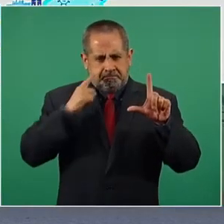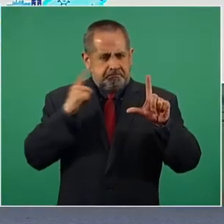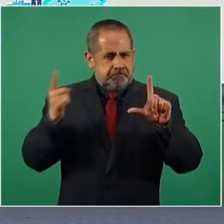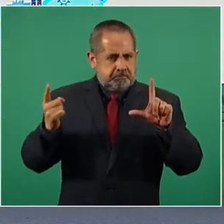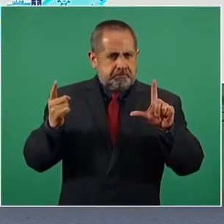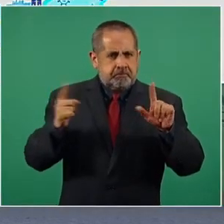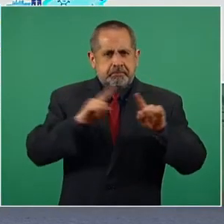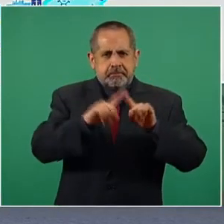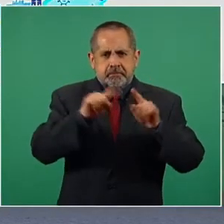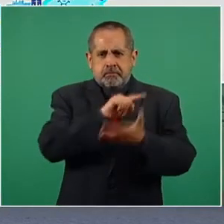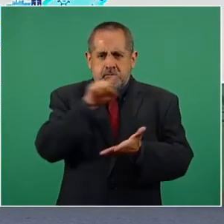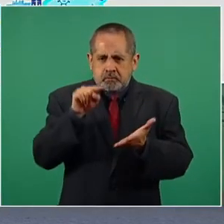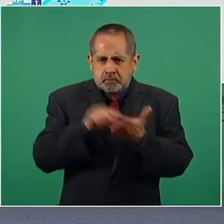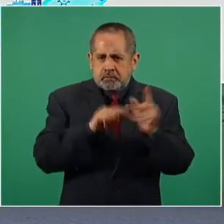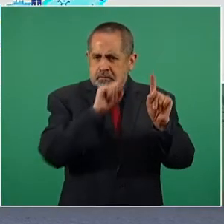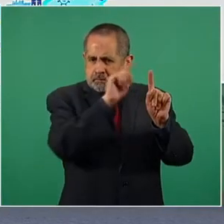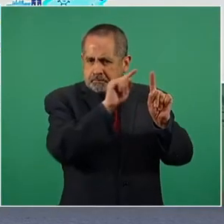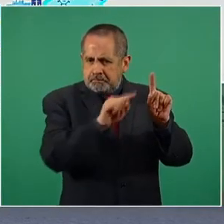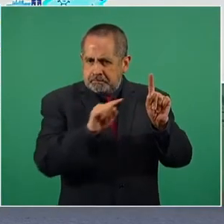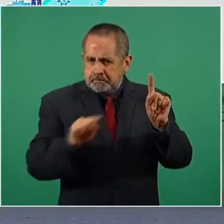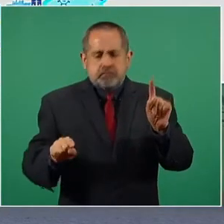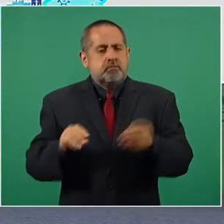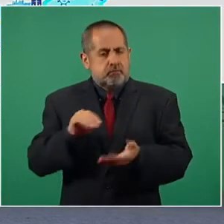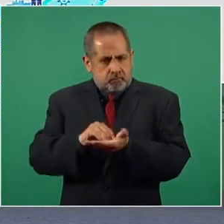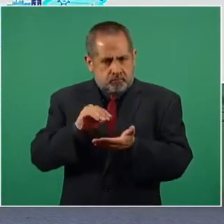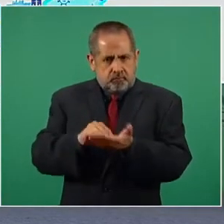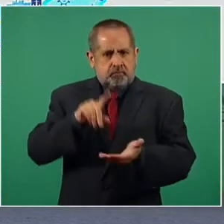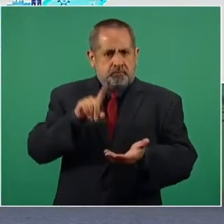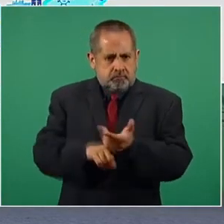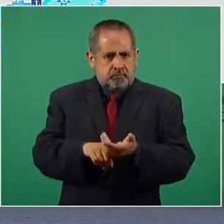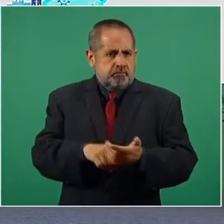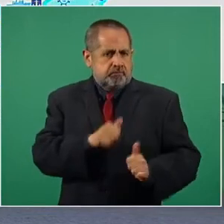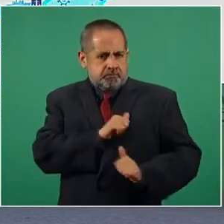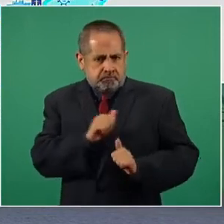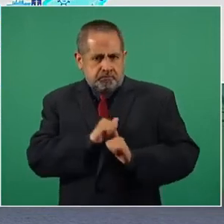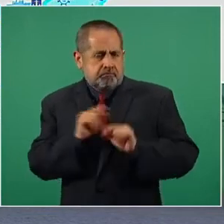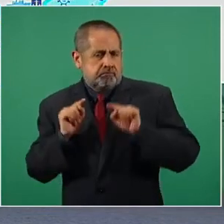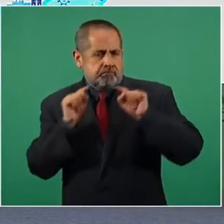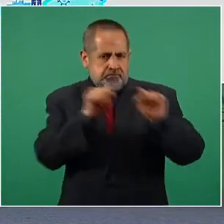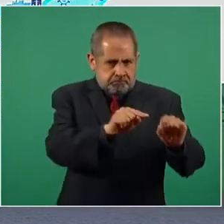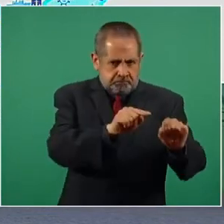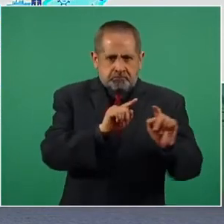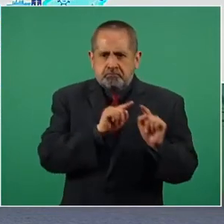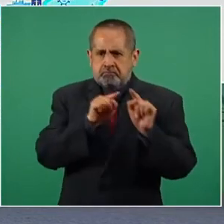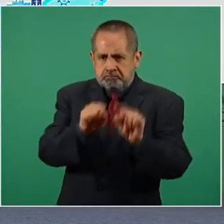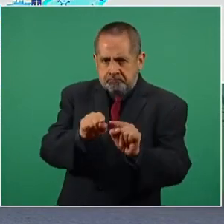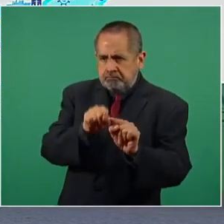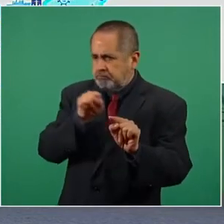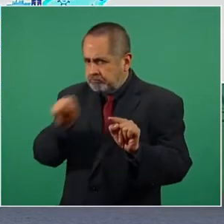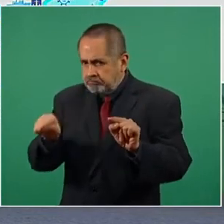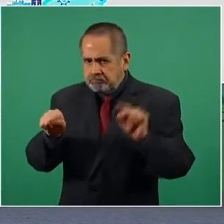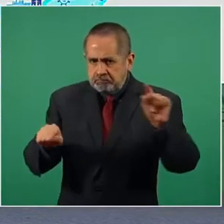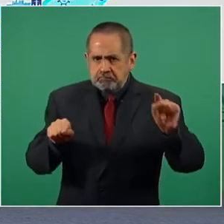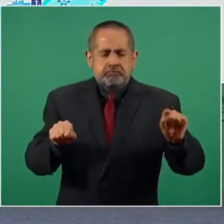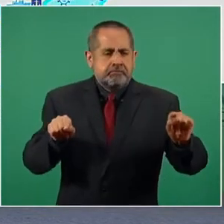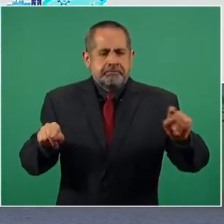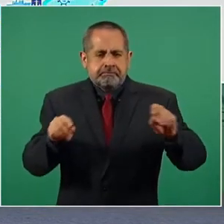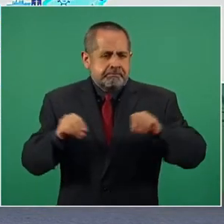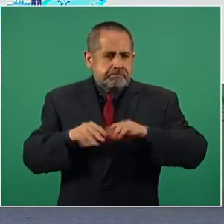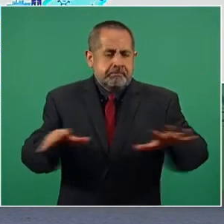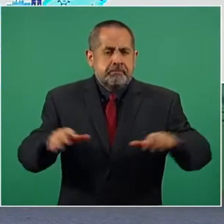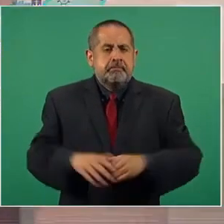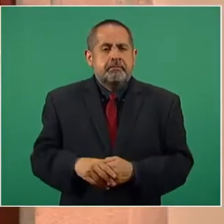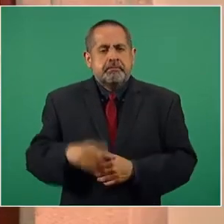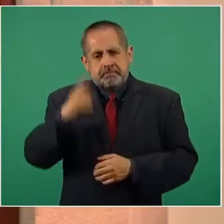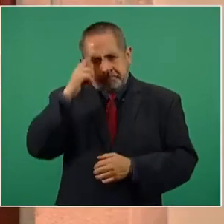todas las instalaciones donde se encuentran desplegadas estas fuerzas, fuerzas federales. Aquí, por ejemplo, en las operaciones